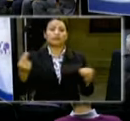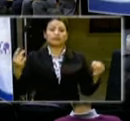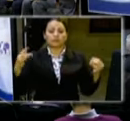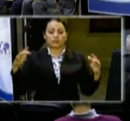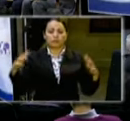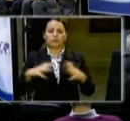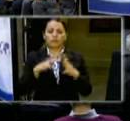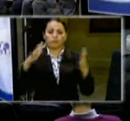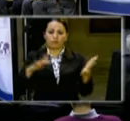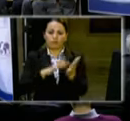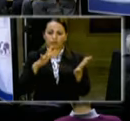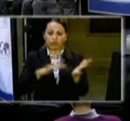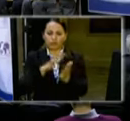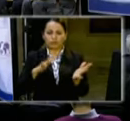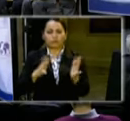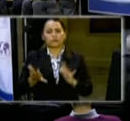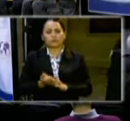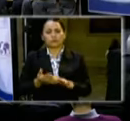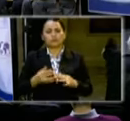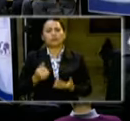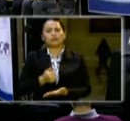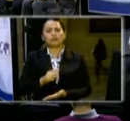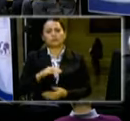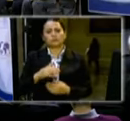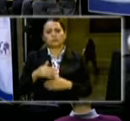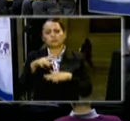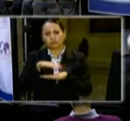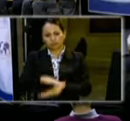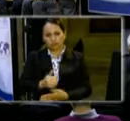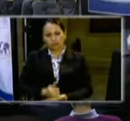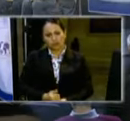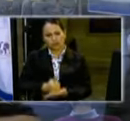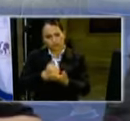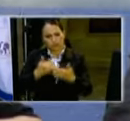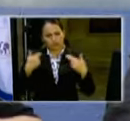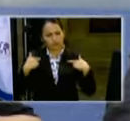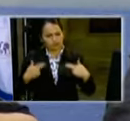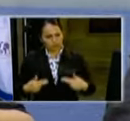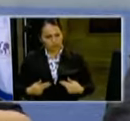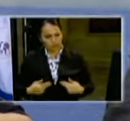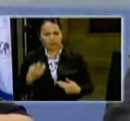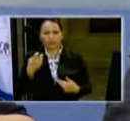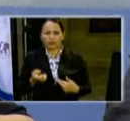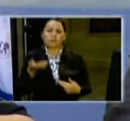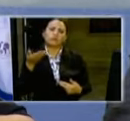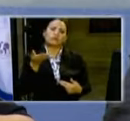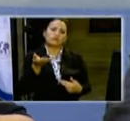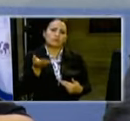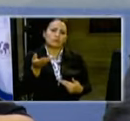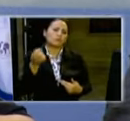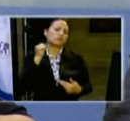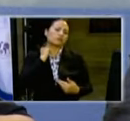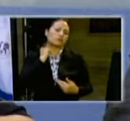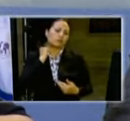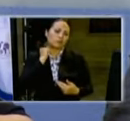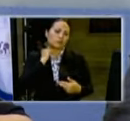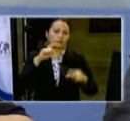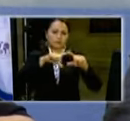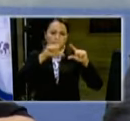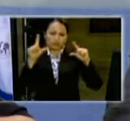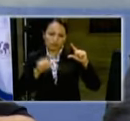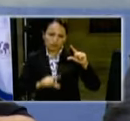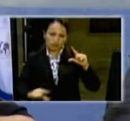abierta respecto a temas de ayuda humanitaria. Esto nos lleva a la solicitud al Senado de la República